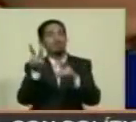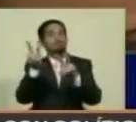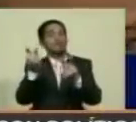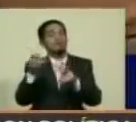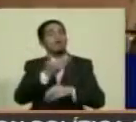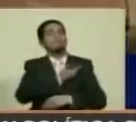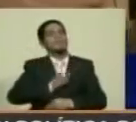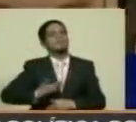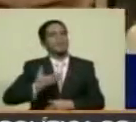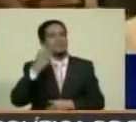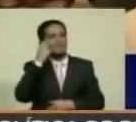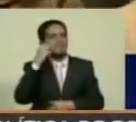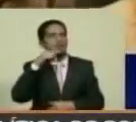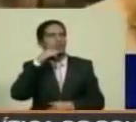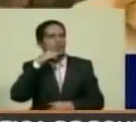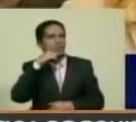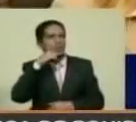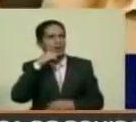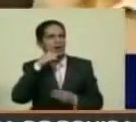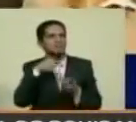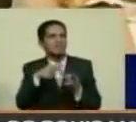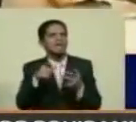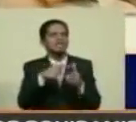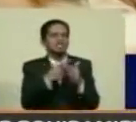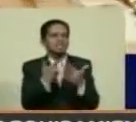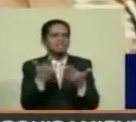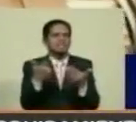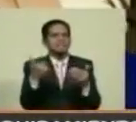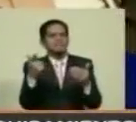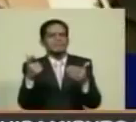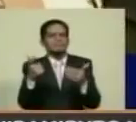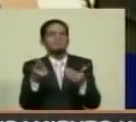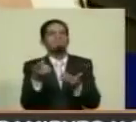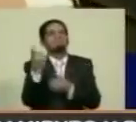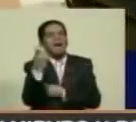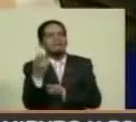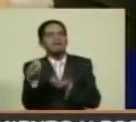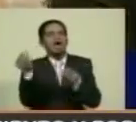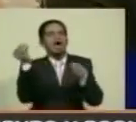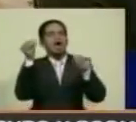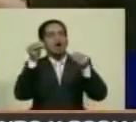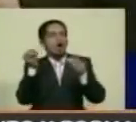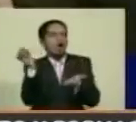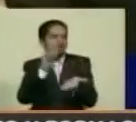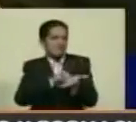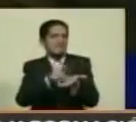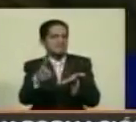señor Iván Duque. Todavía no se han recompuesto los grupos de inteligencia militar